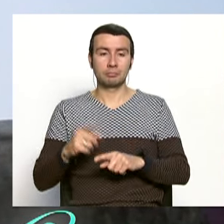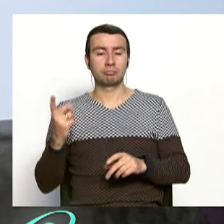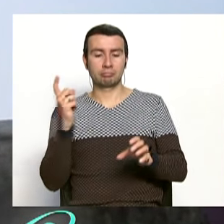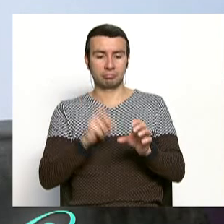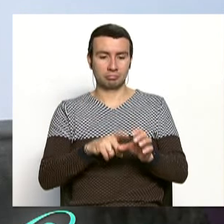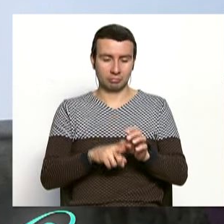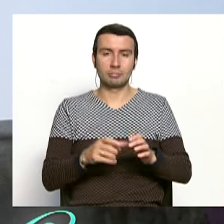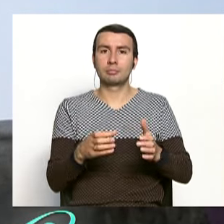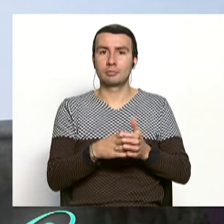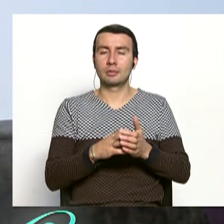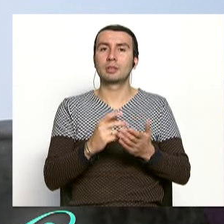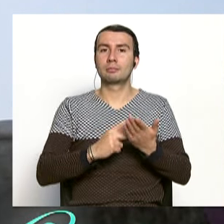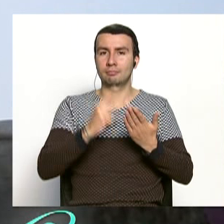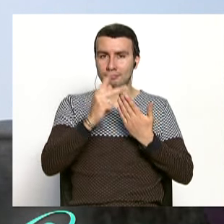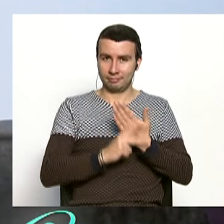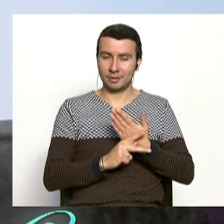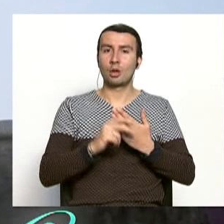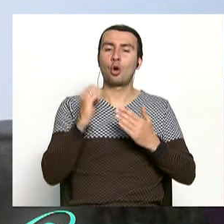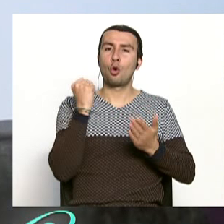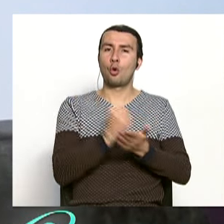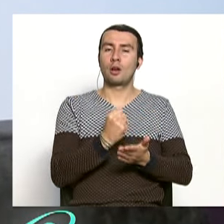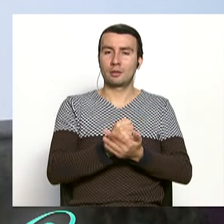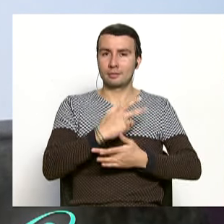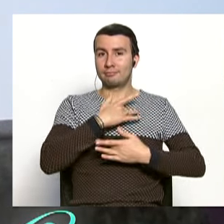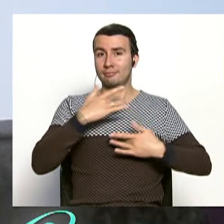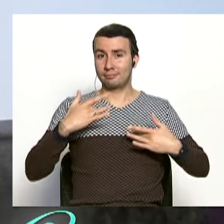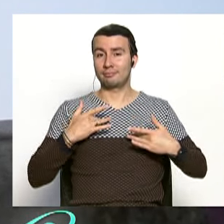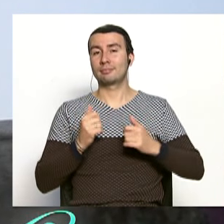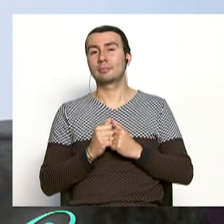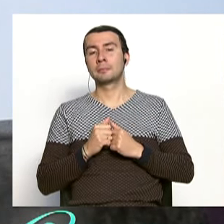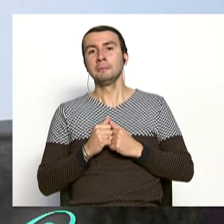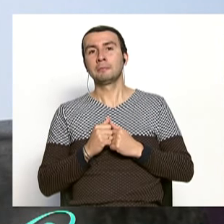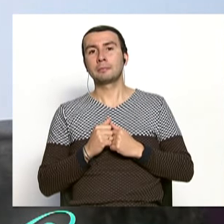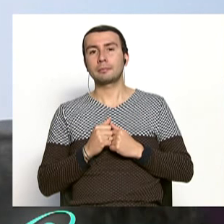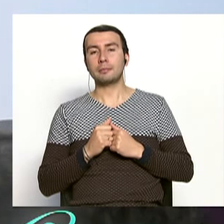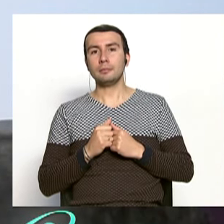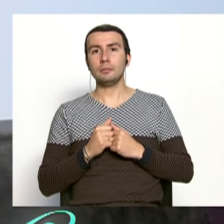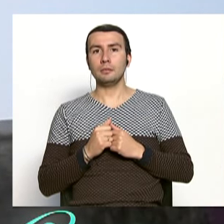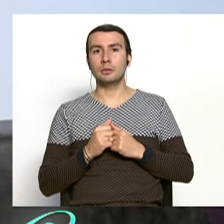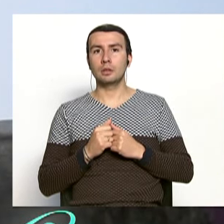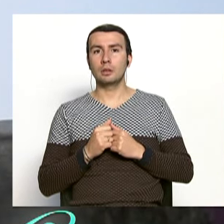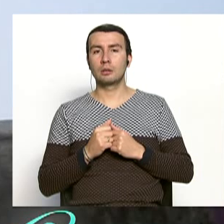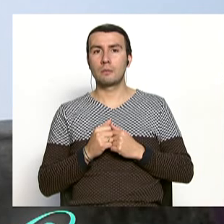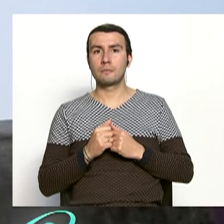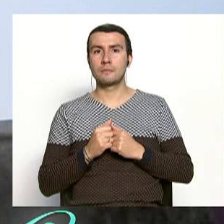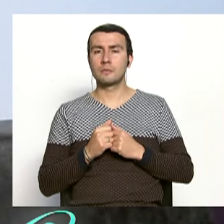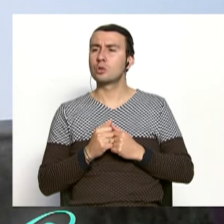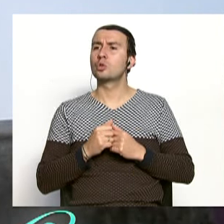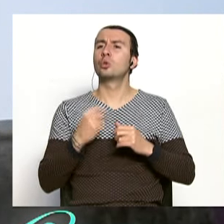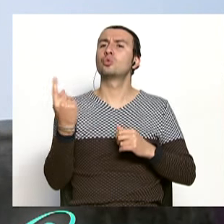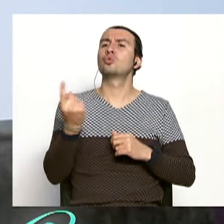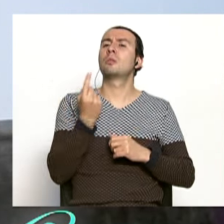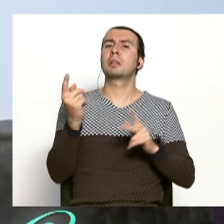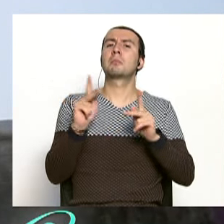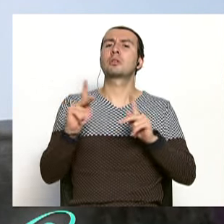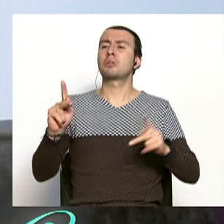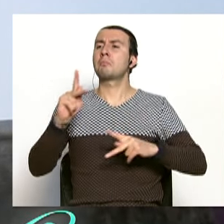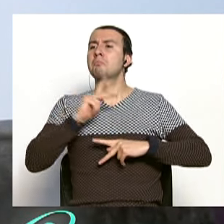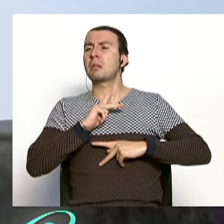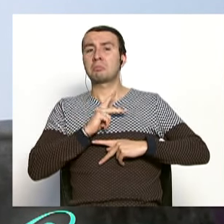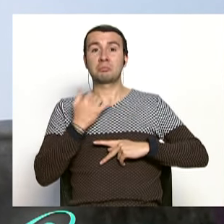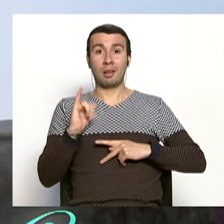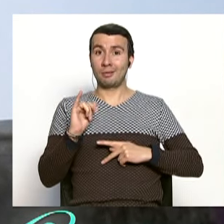incluidos en el plan obligatorio de salud o sea eh No solo tenemos que ofrecérselo a la gente Eh sino